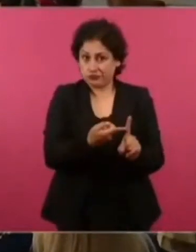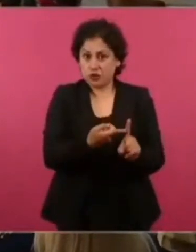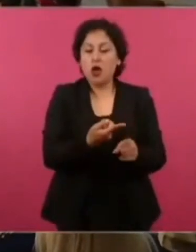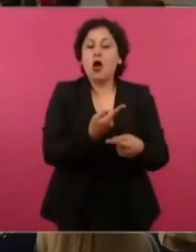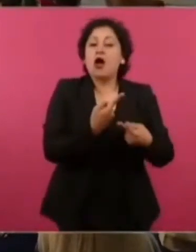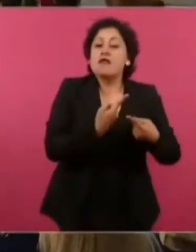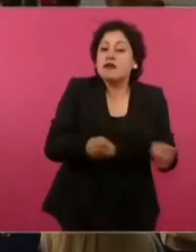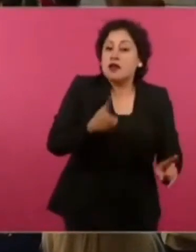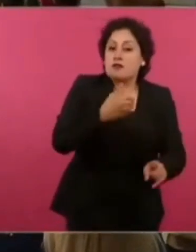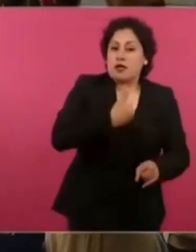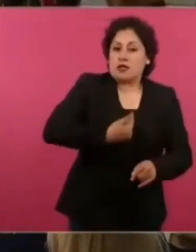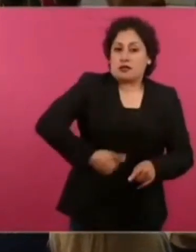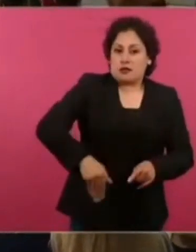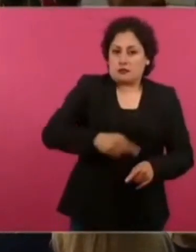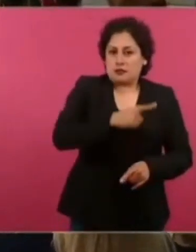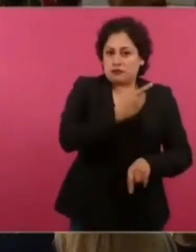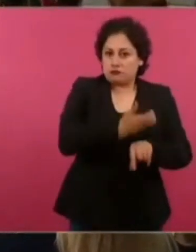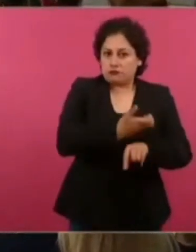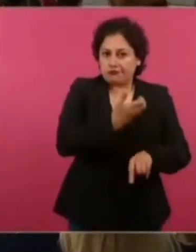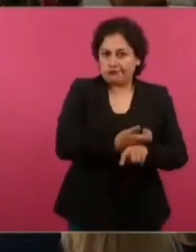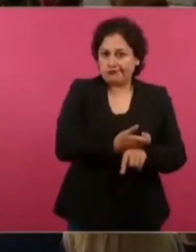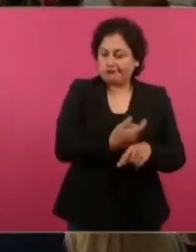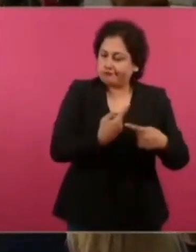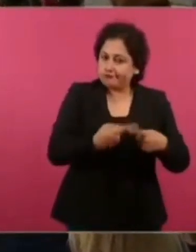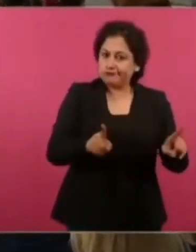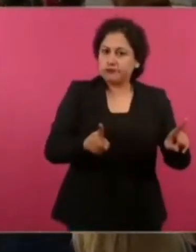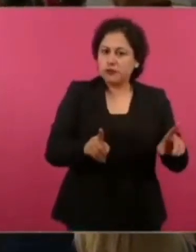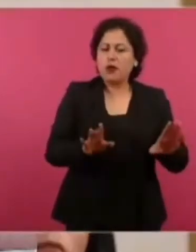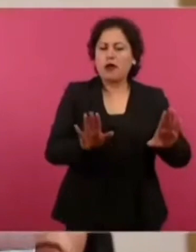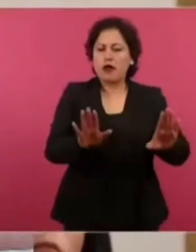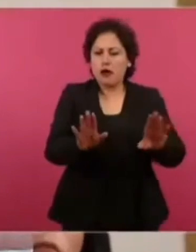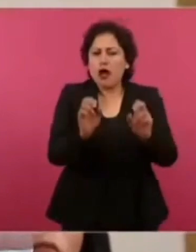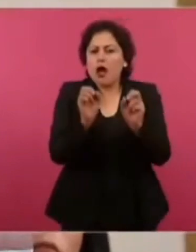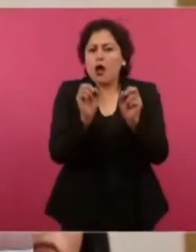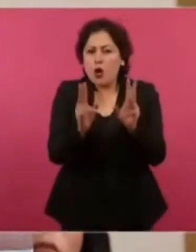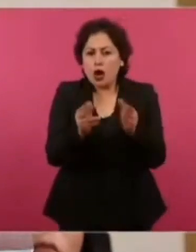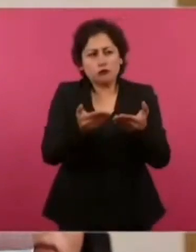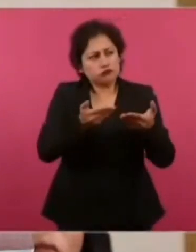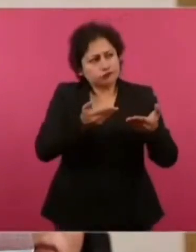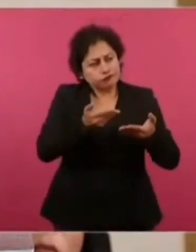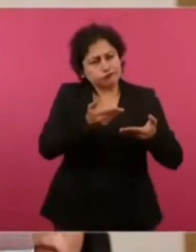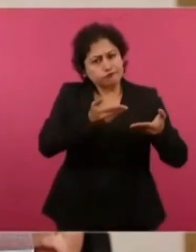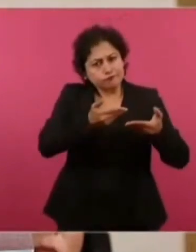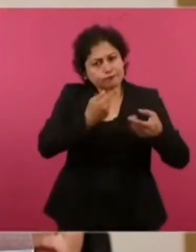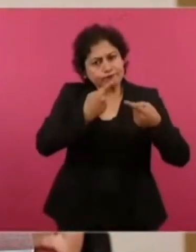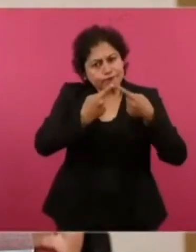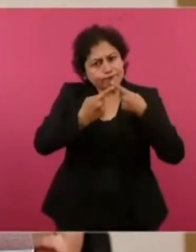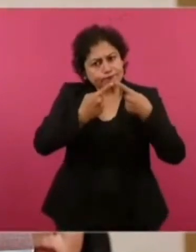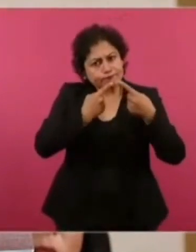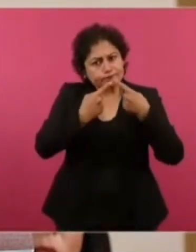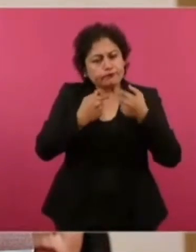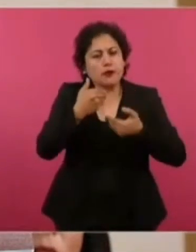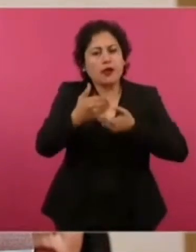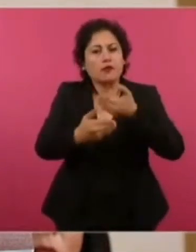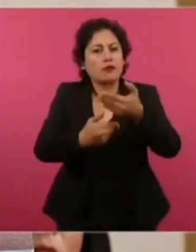Entonces, ahí vamos, entendiéndonos con el gobierno de Estados Unidos y procurando